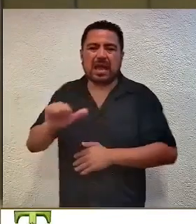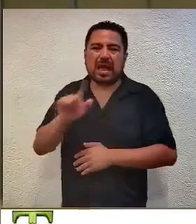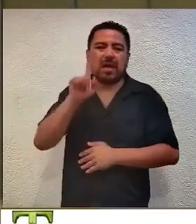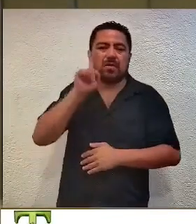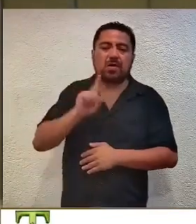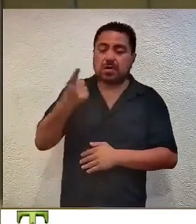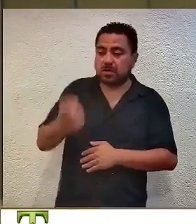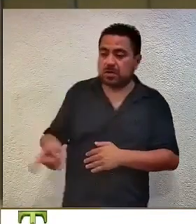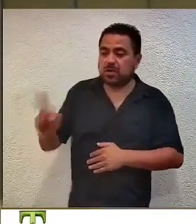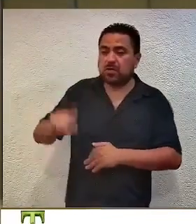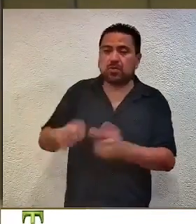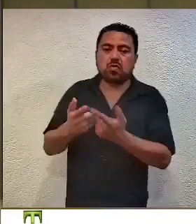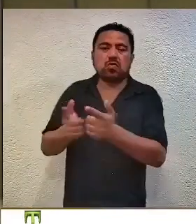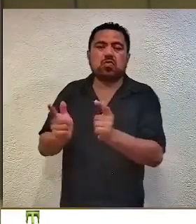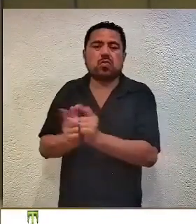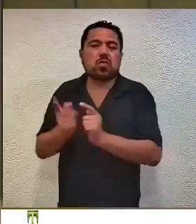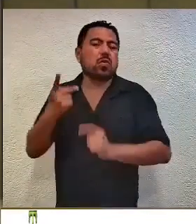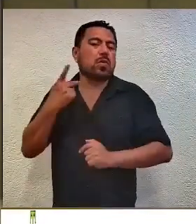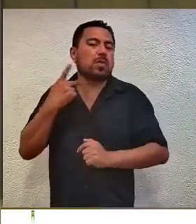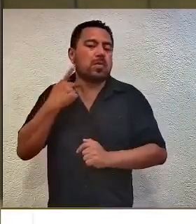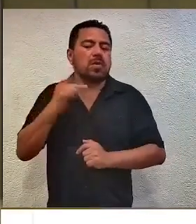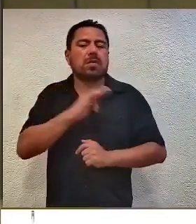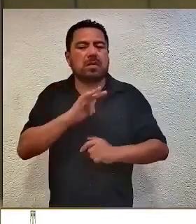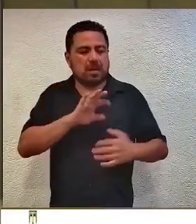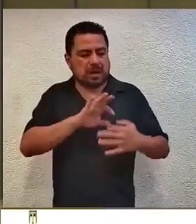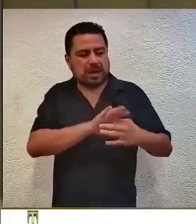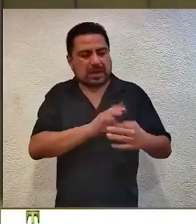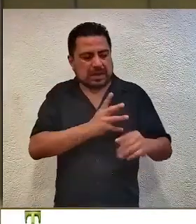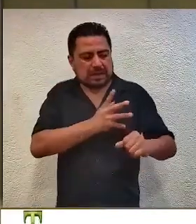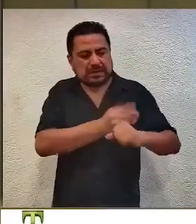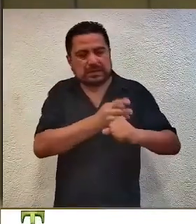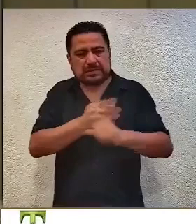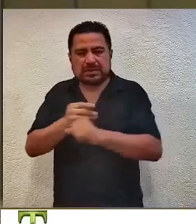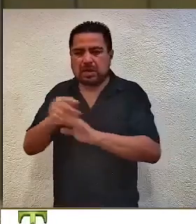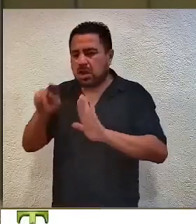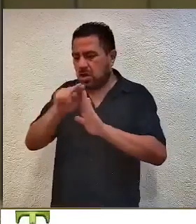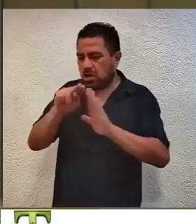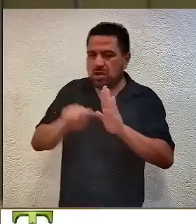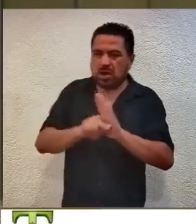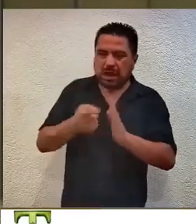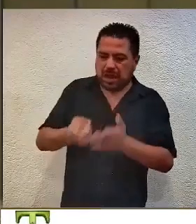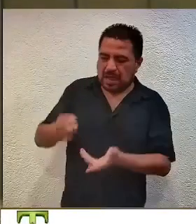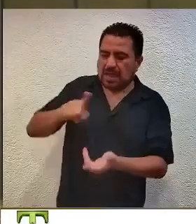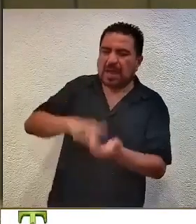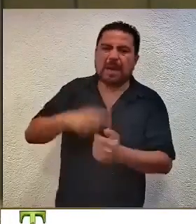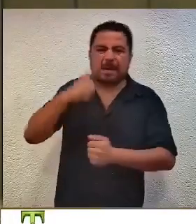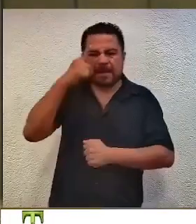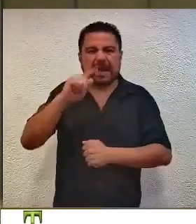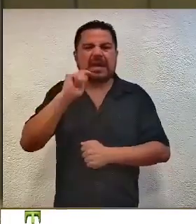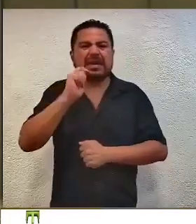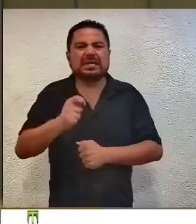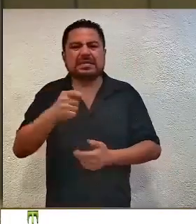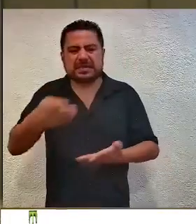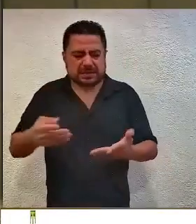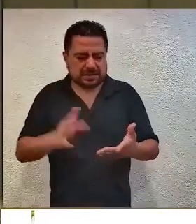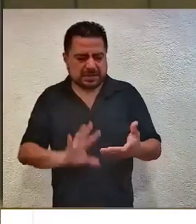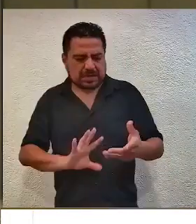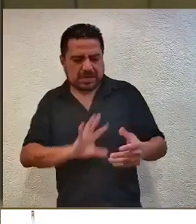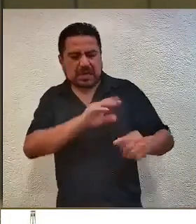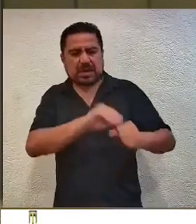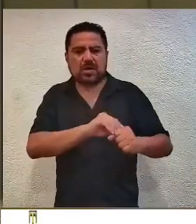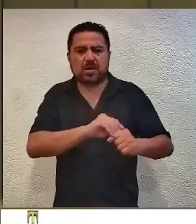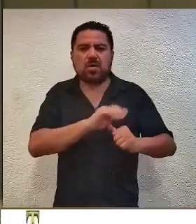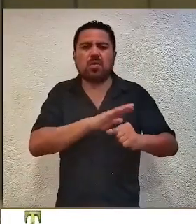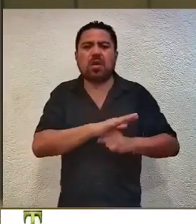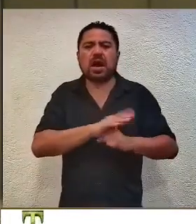los partidos políticos que ajustaran su normativa interna, precisamente para incluir la facultad